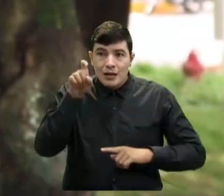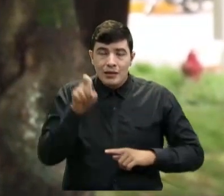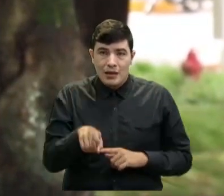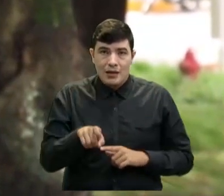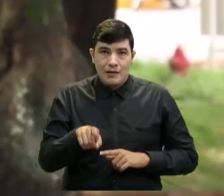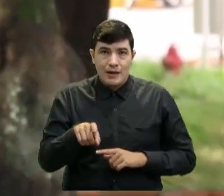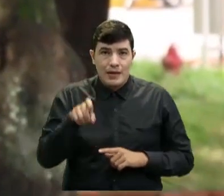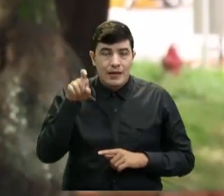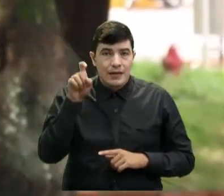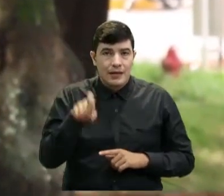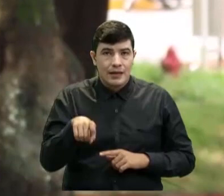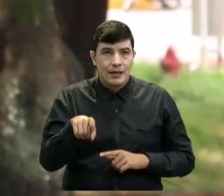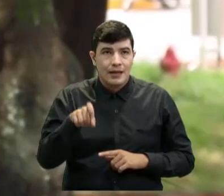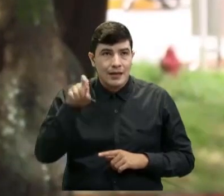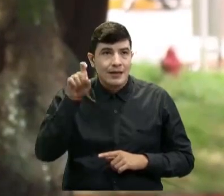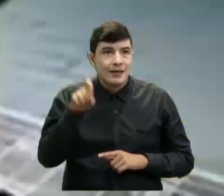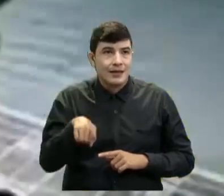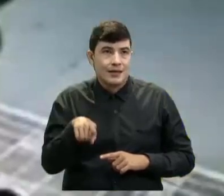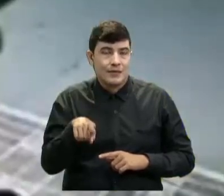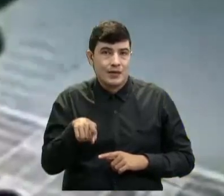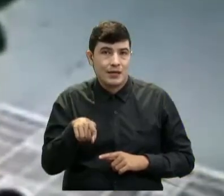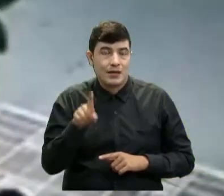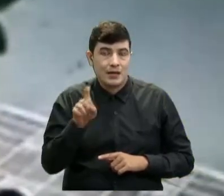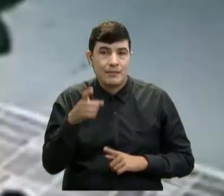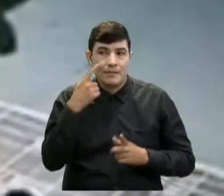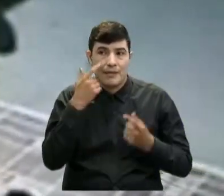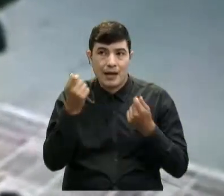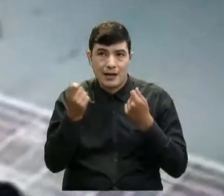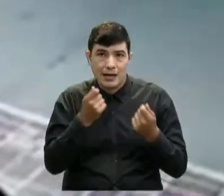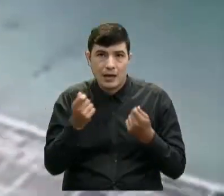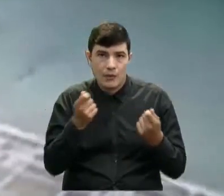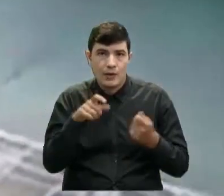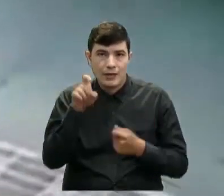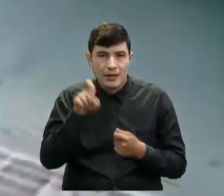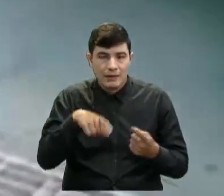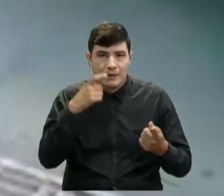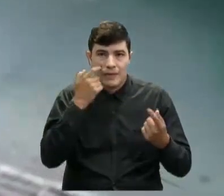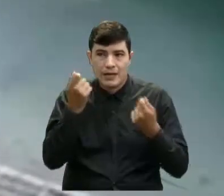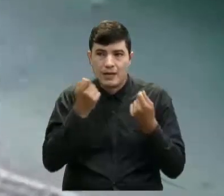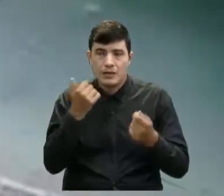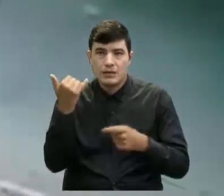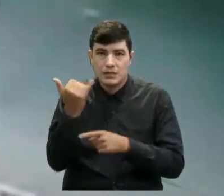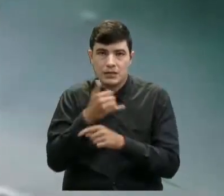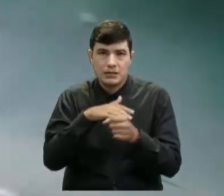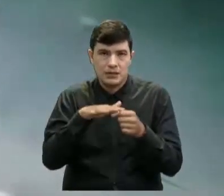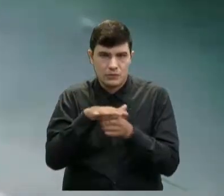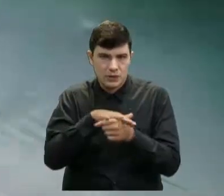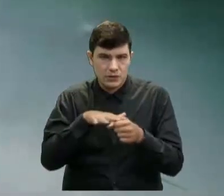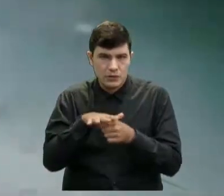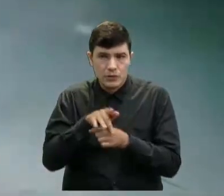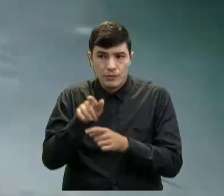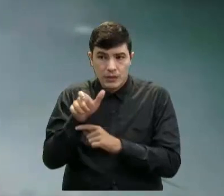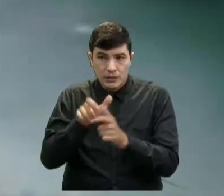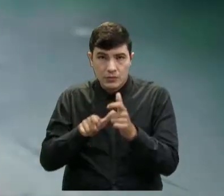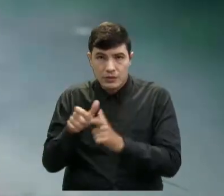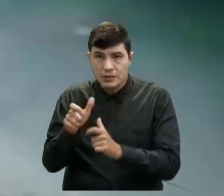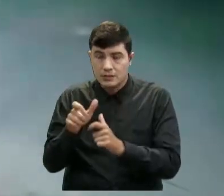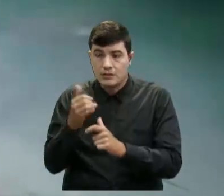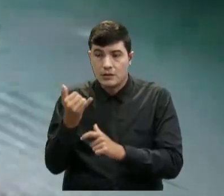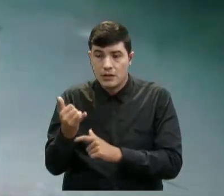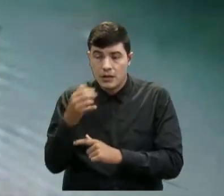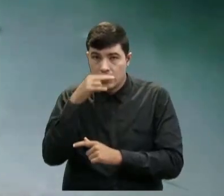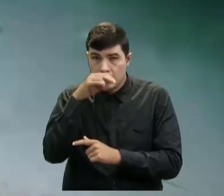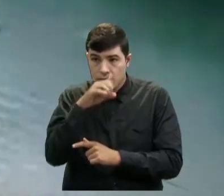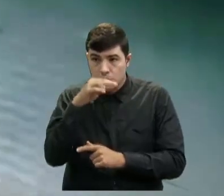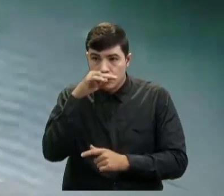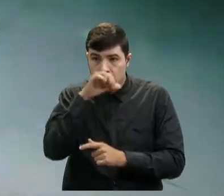la hipersexualización de los niños. El ejercicio es que como sociedad no podemos callarnos ante estos acontecimientos y no